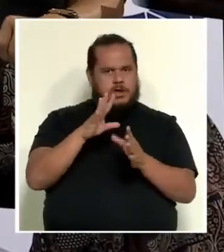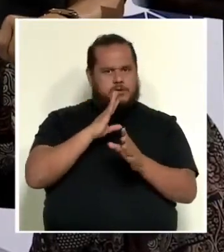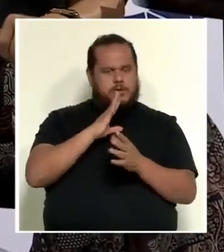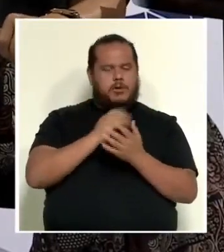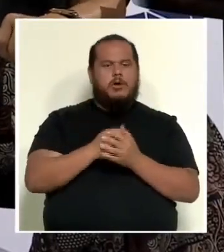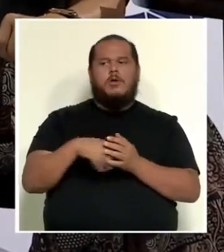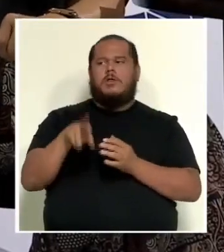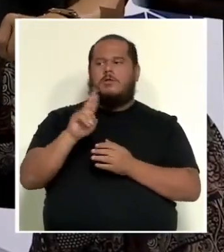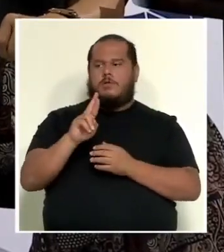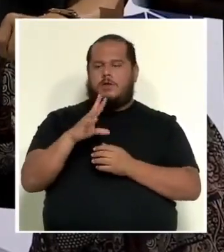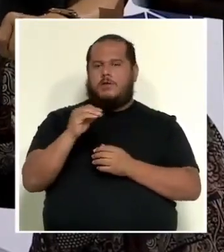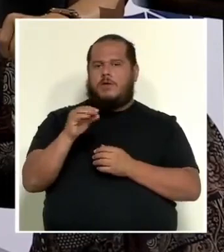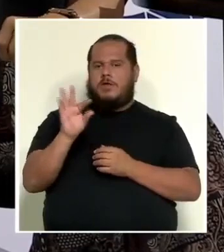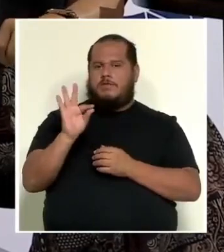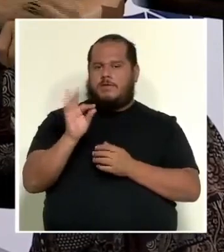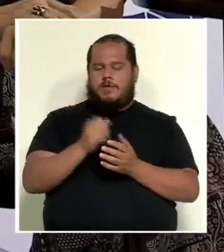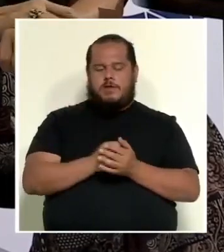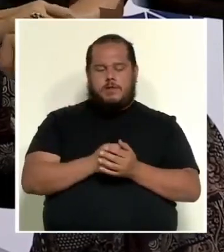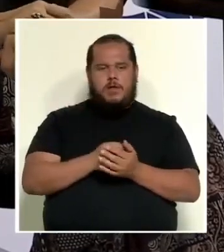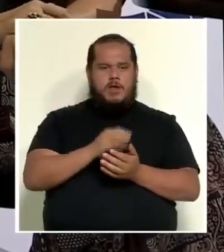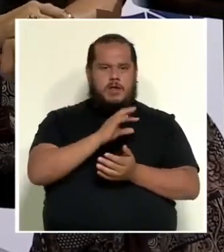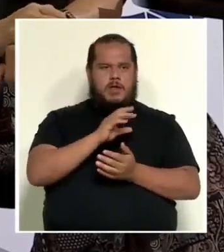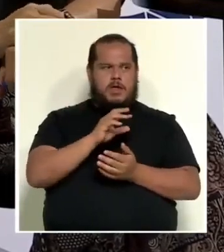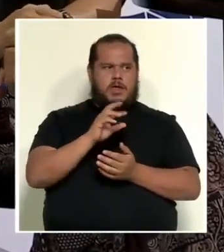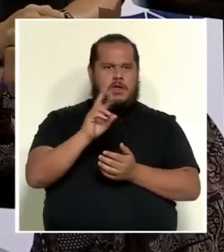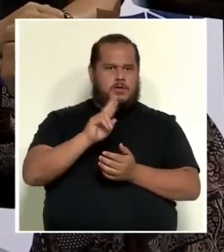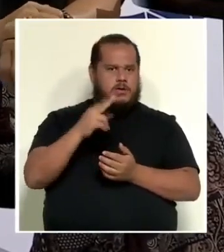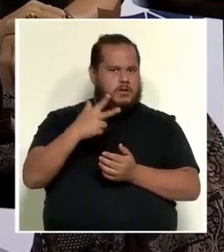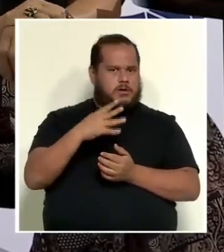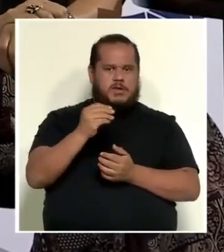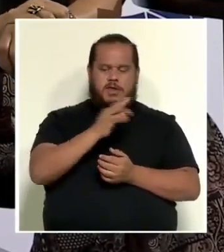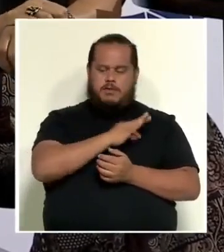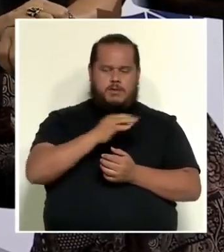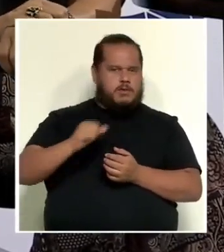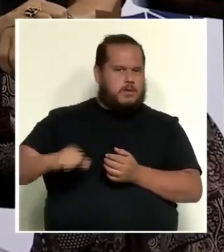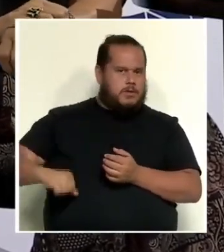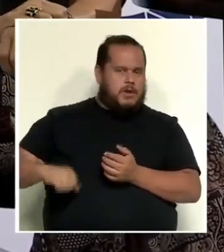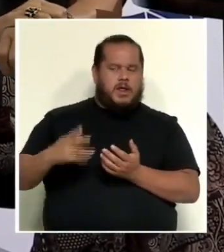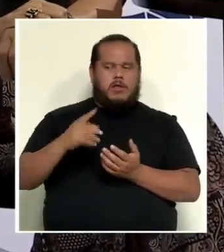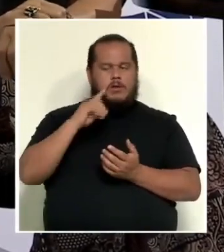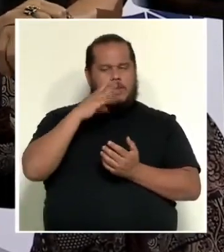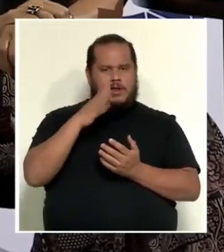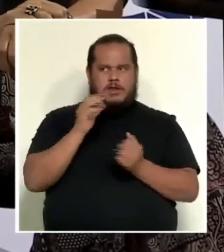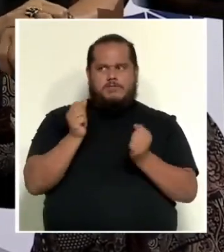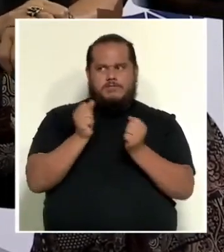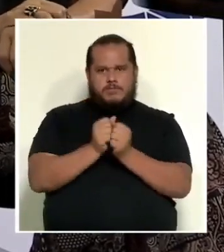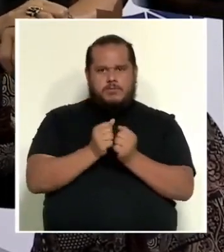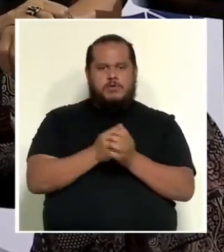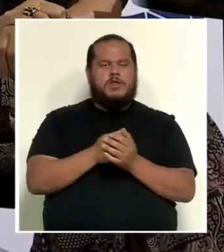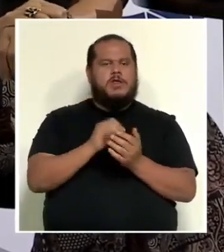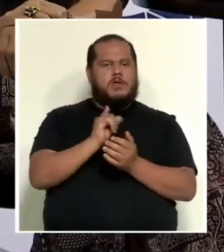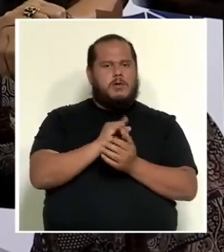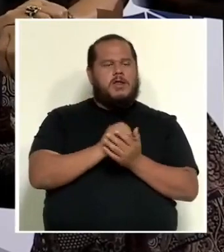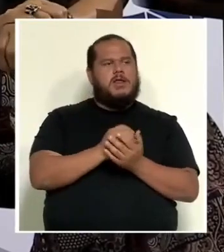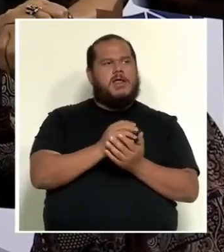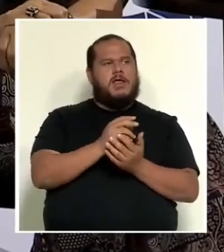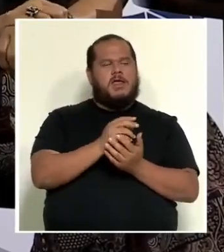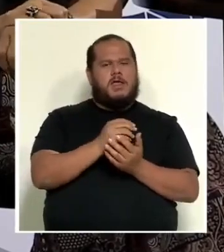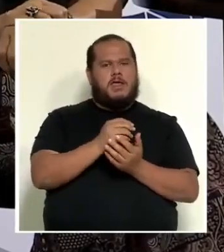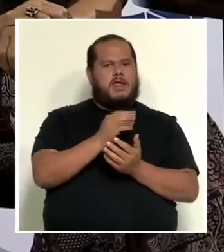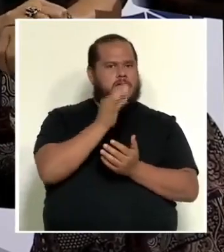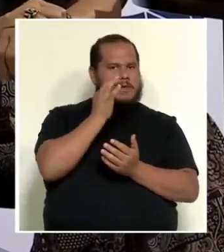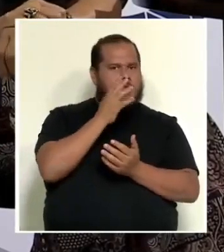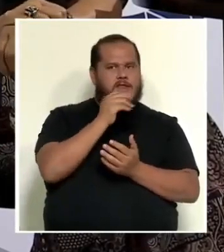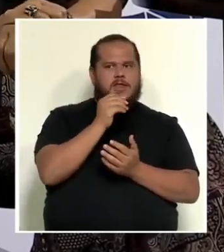don Rodrigo y don Fabricio parecía ser un mismo grupo de votantes, igual que don Eli y don José María Villalta. Ahí